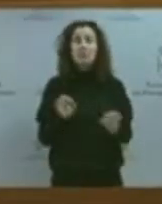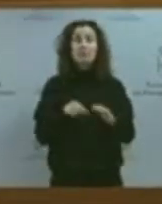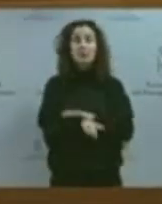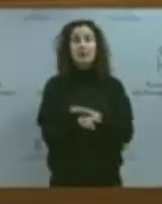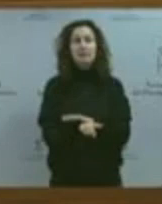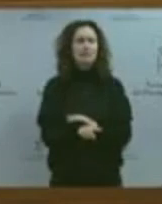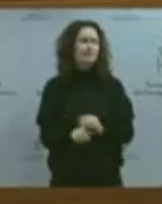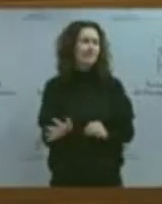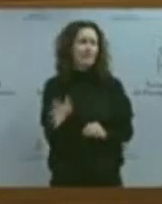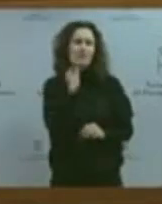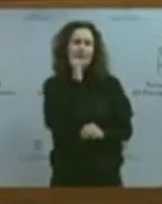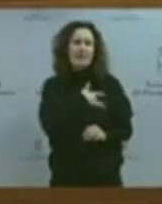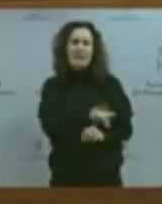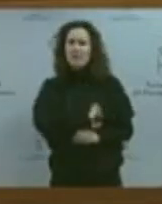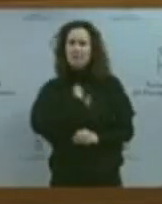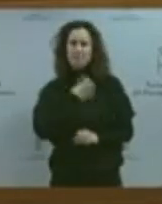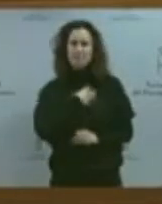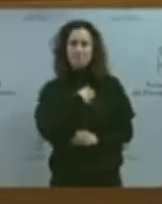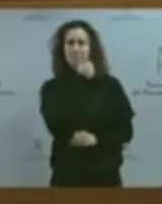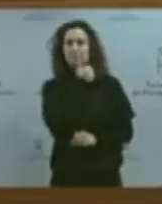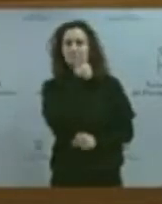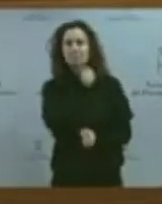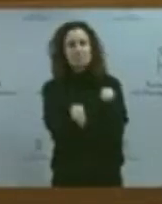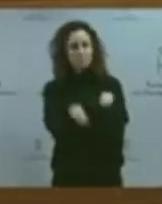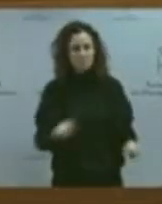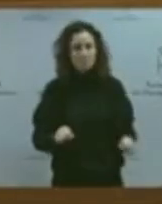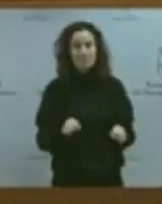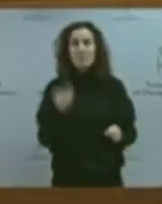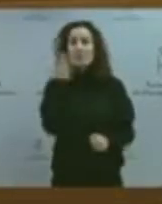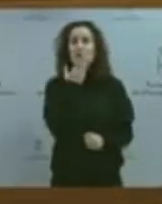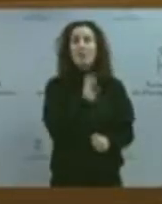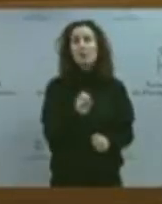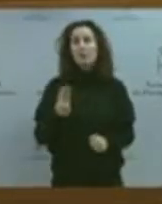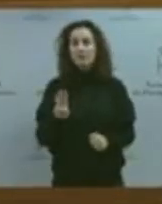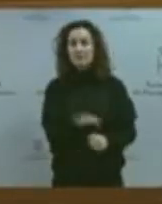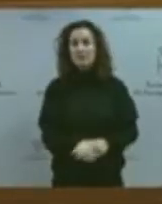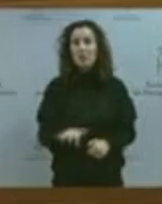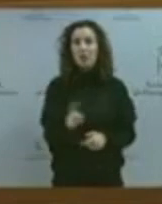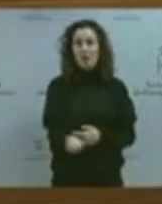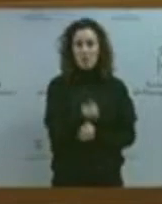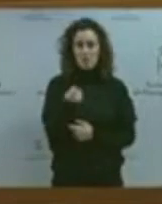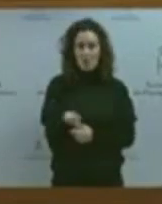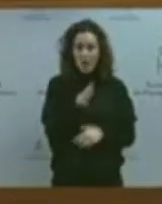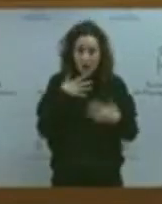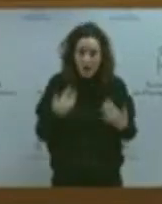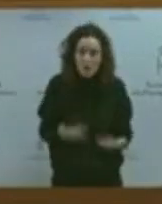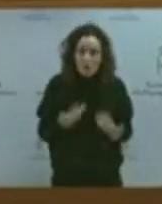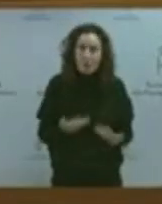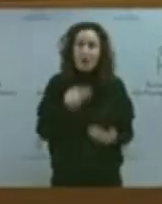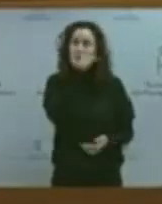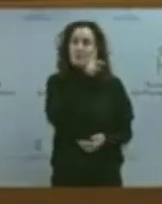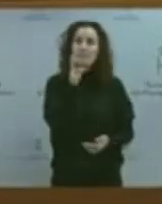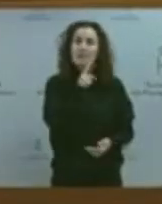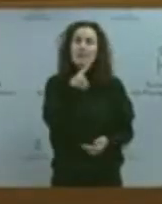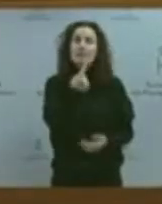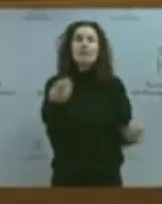insostenible. Escuela de 0 a 3 de Gozón. Ahora mismo les están diciendo a las madres y a los padres, a las familias, que la obra